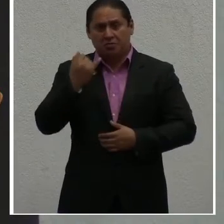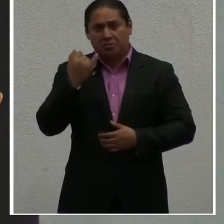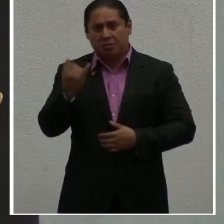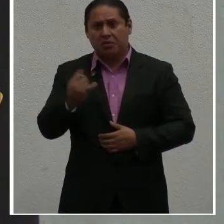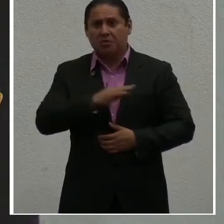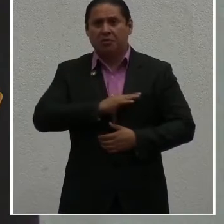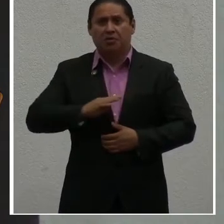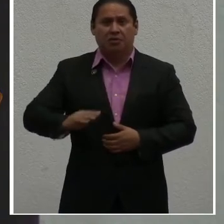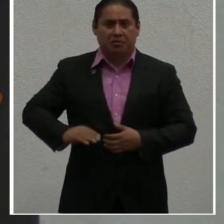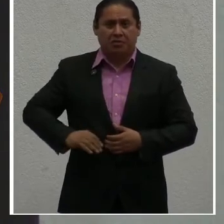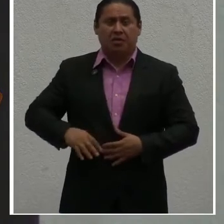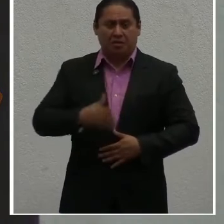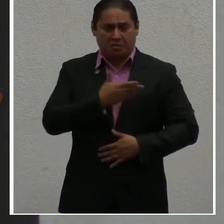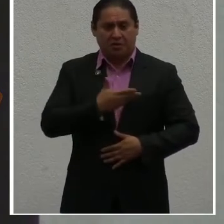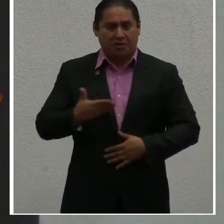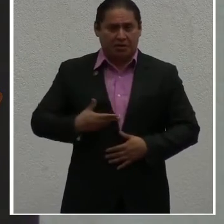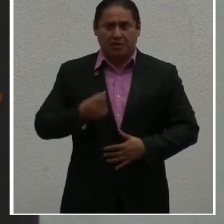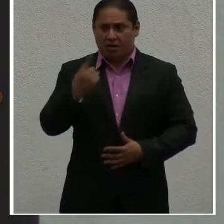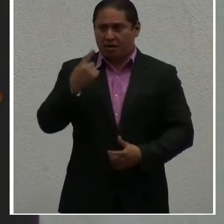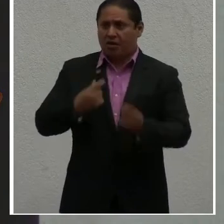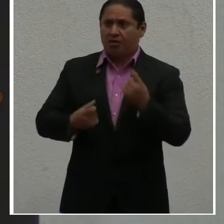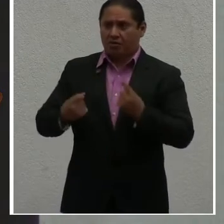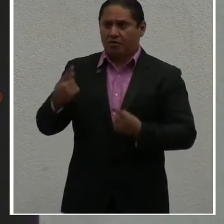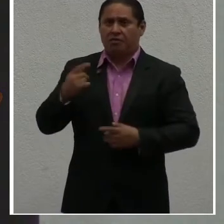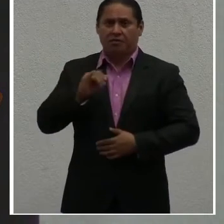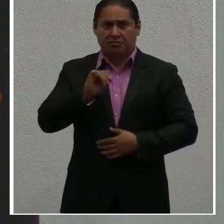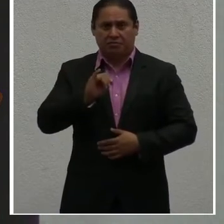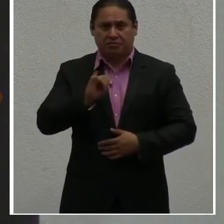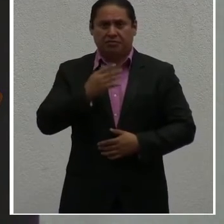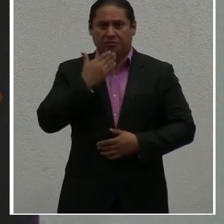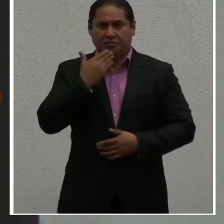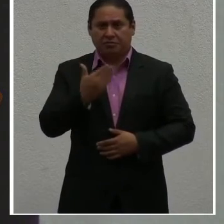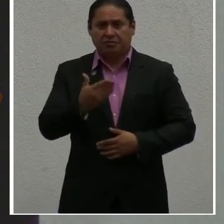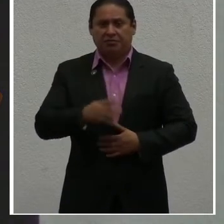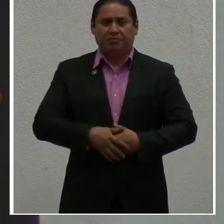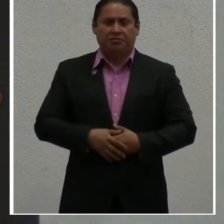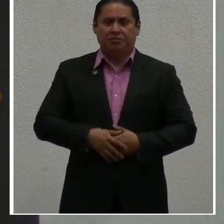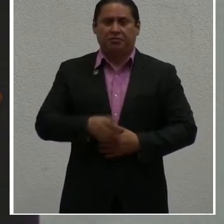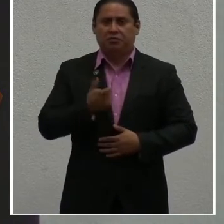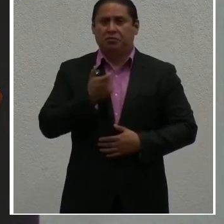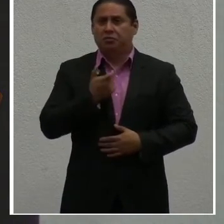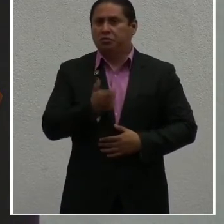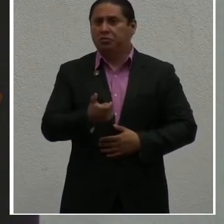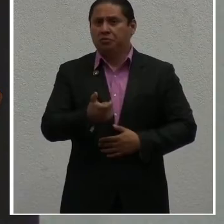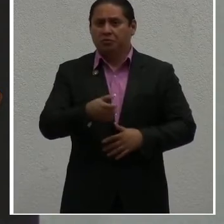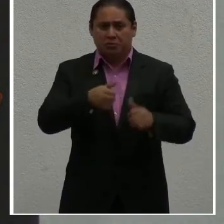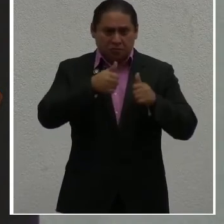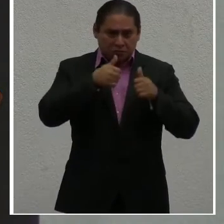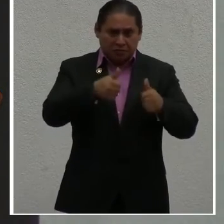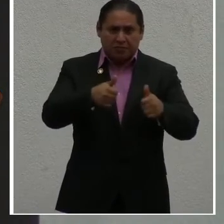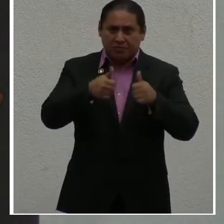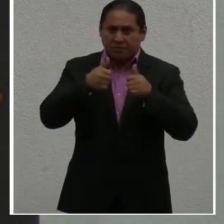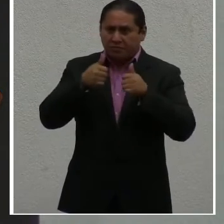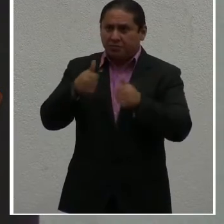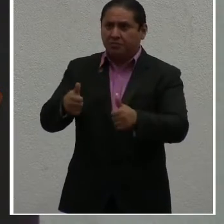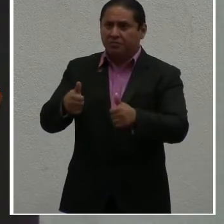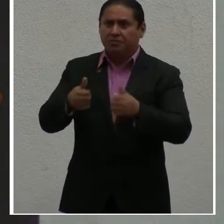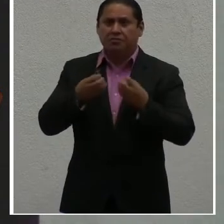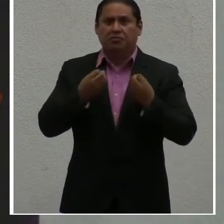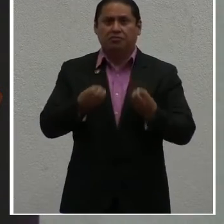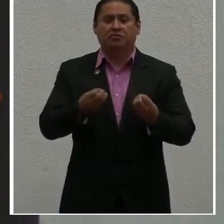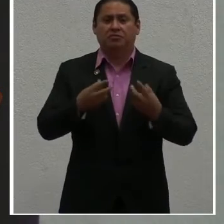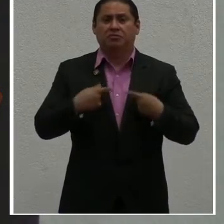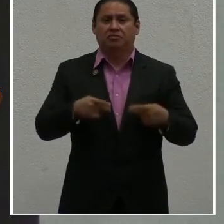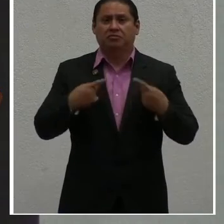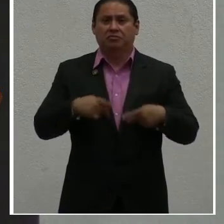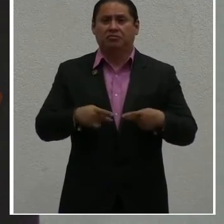buenos presidentes municipales, que es cierto, no les va a alcanzar si están atendiendo, porque es mucha la gente,